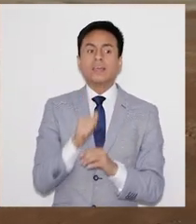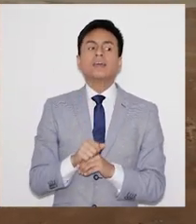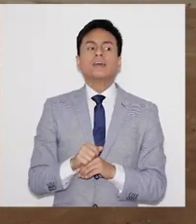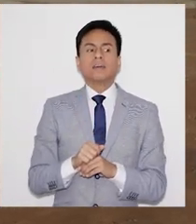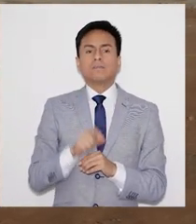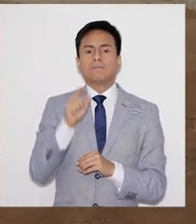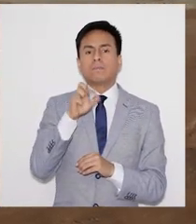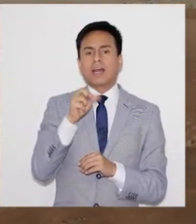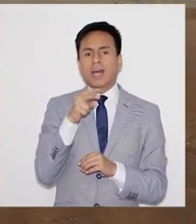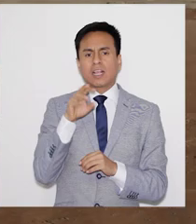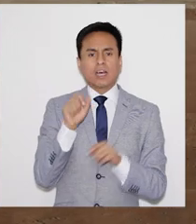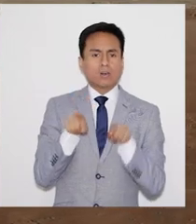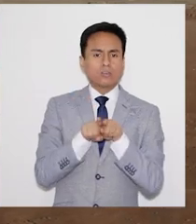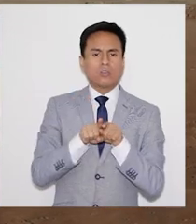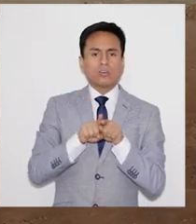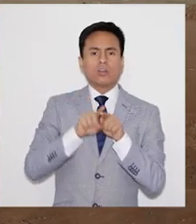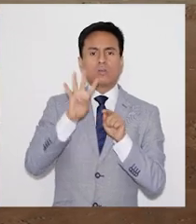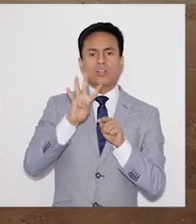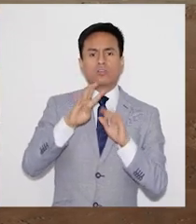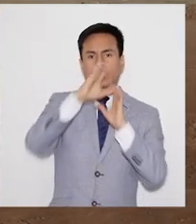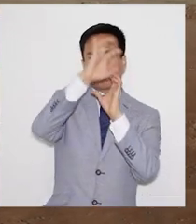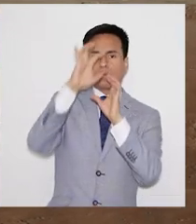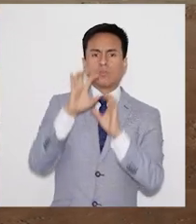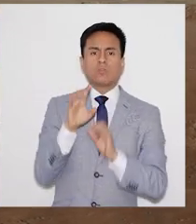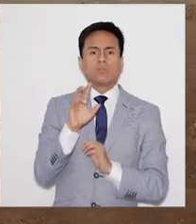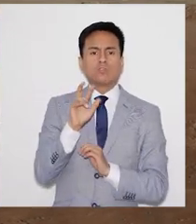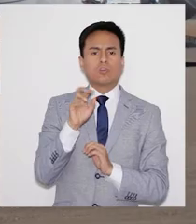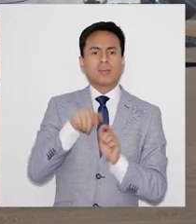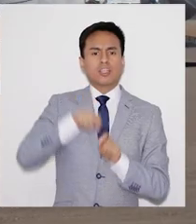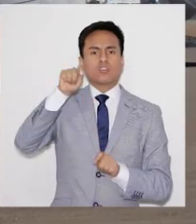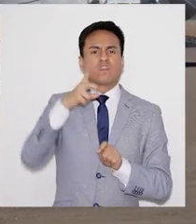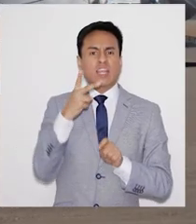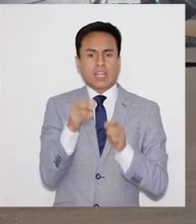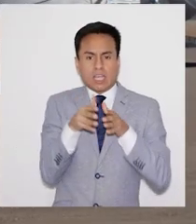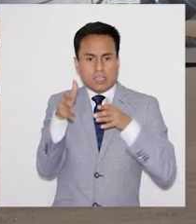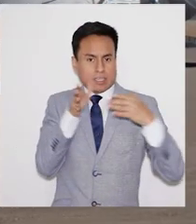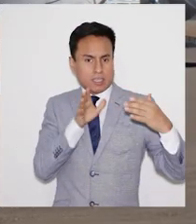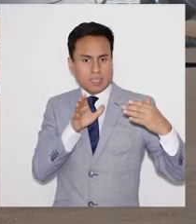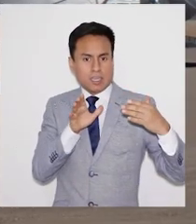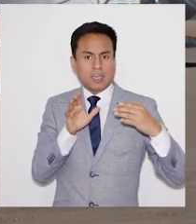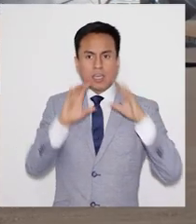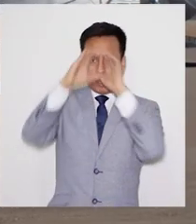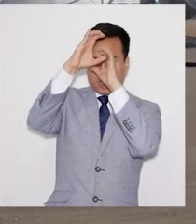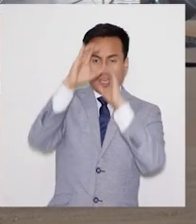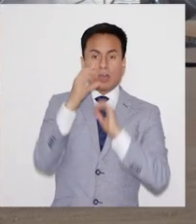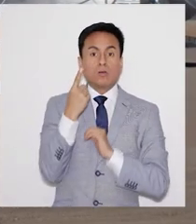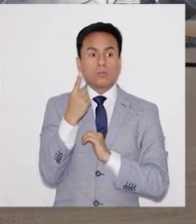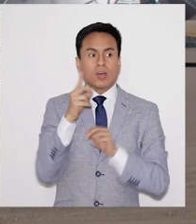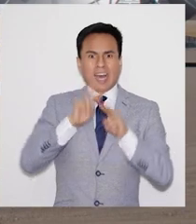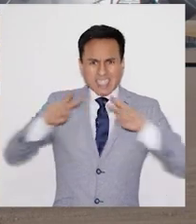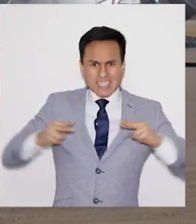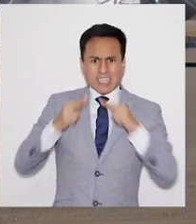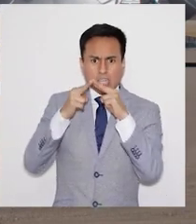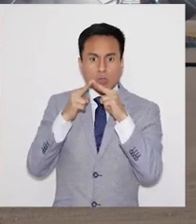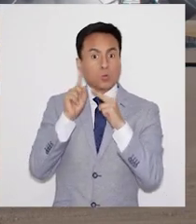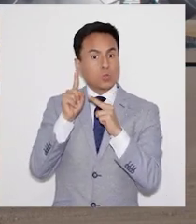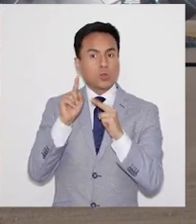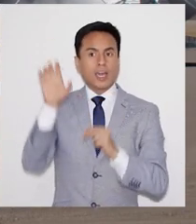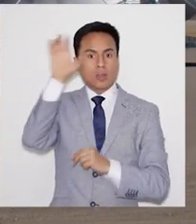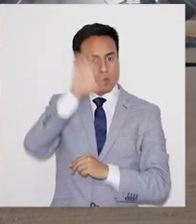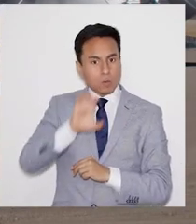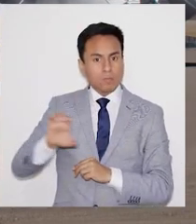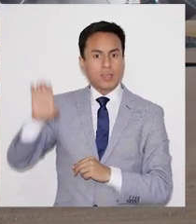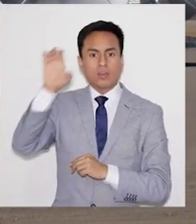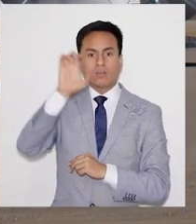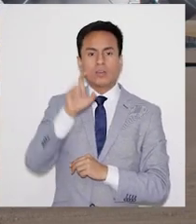como Paranal, que son 4 telescopios de 8 metros 20, están construyendo uno que es el telescopio